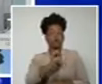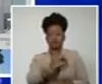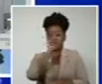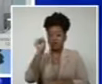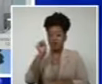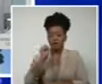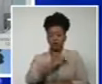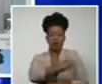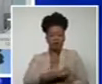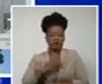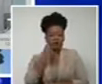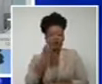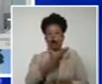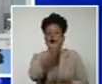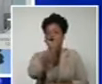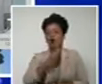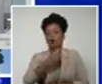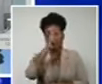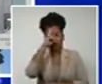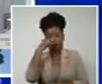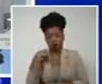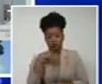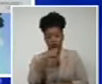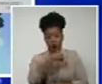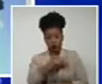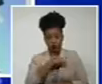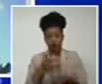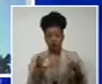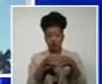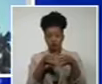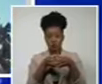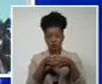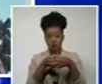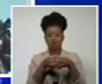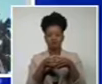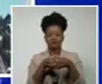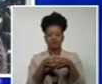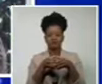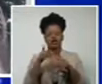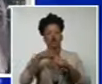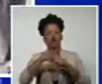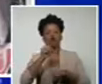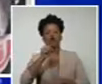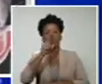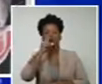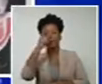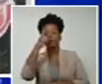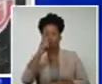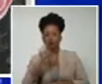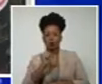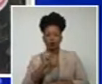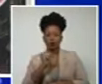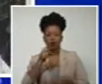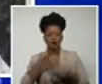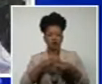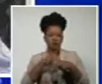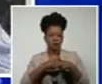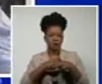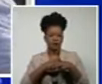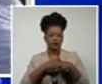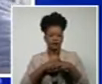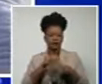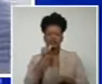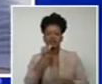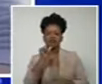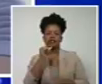de los doctores que conforman la Brigada Médica Henry Reeve en la República de Togo. Su nombre es Dixan Negreira Ochoa y cuenta sus